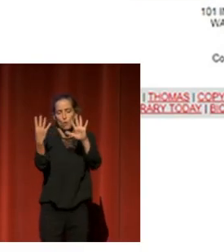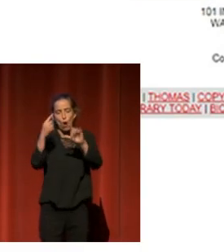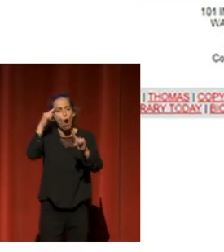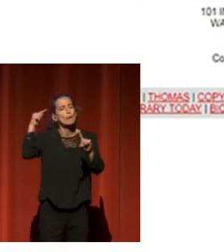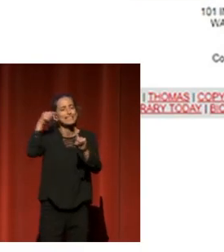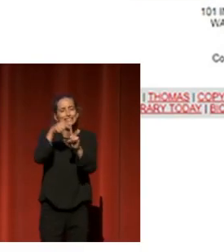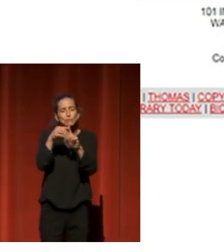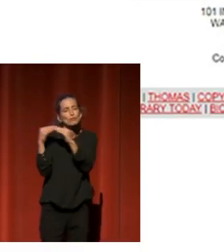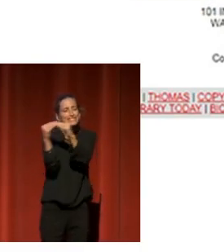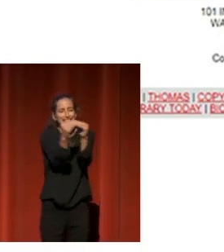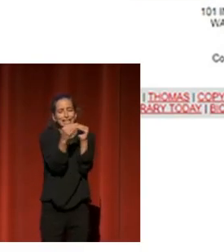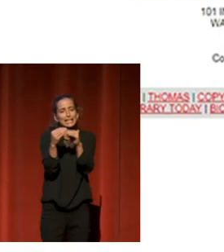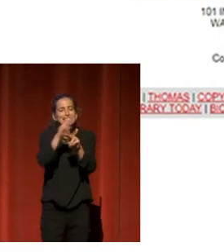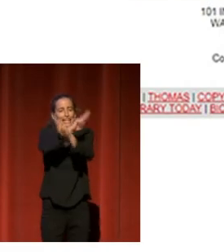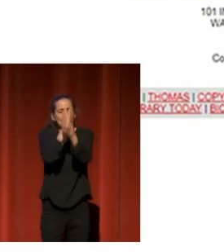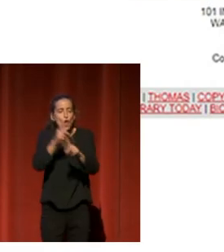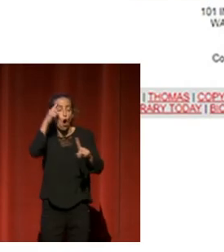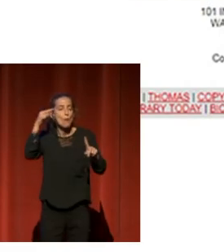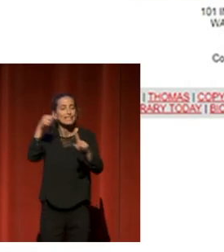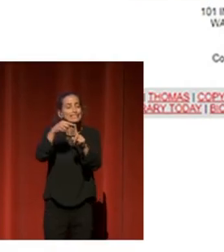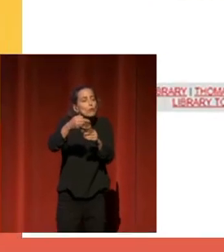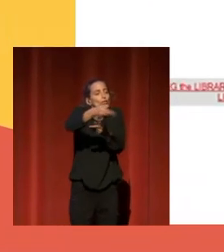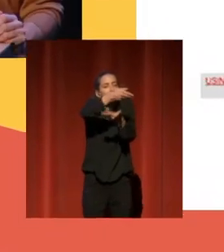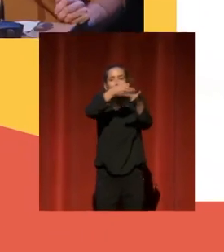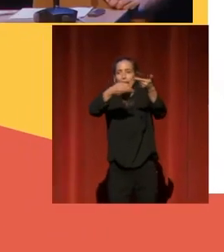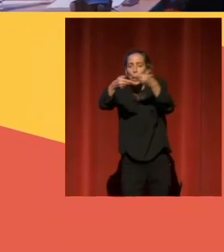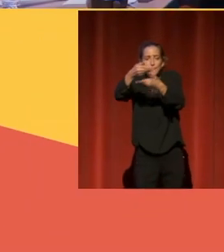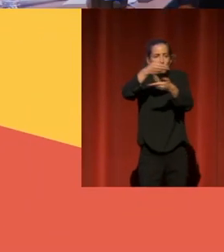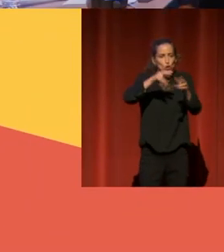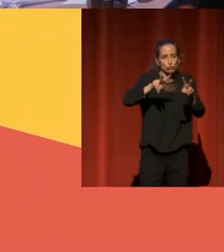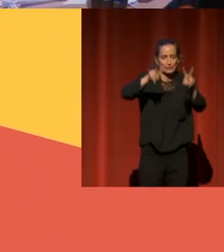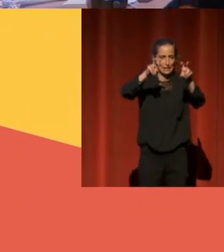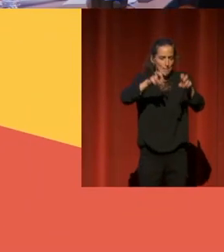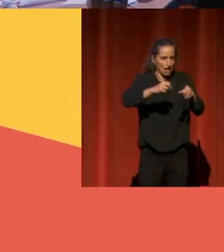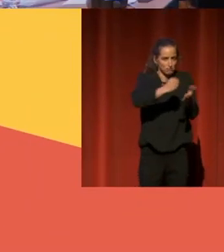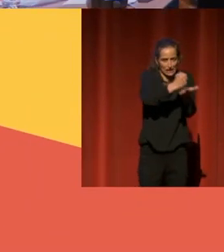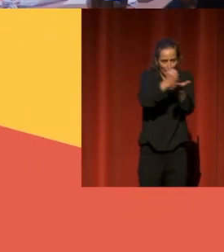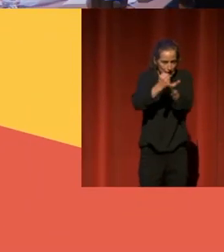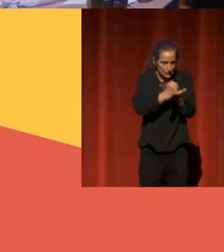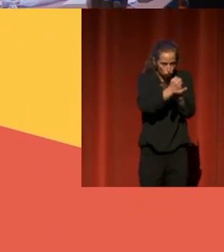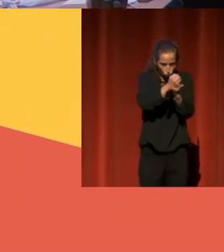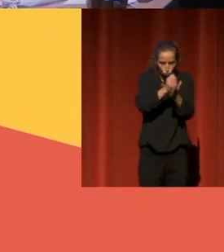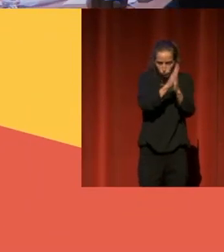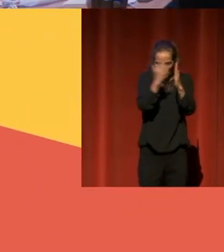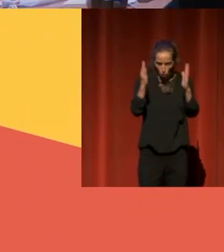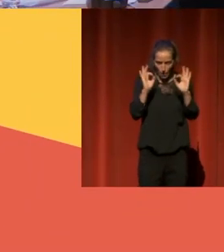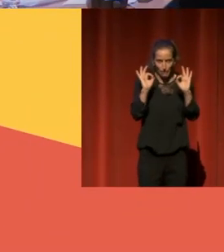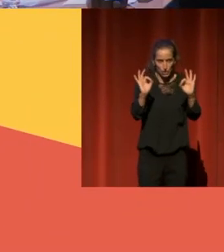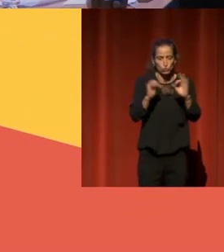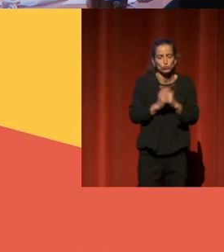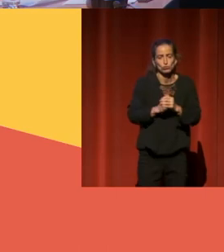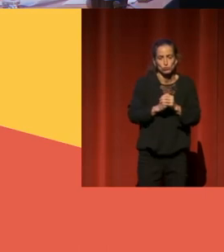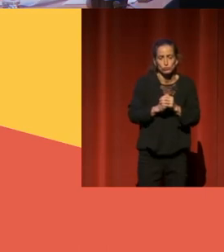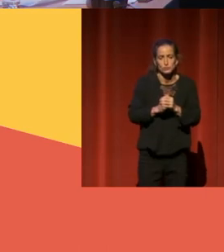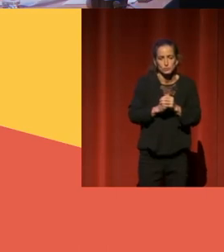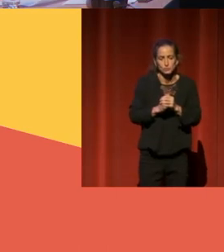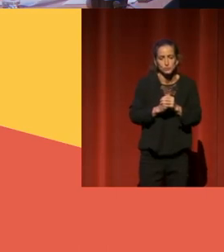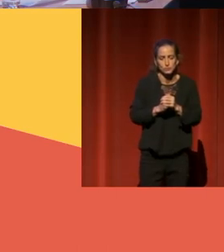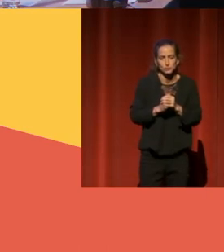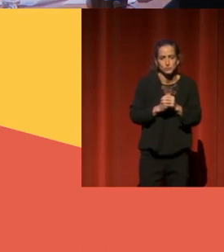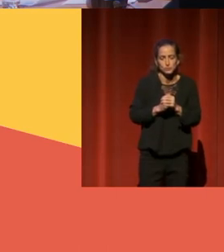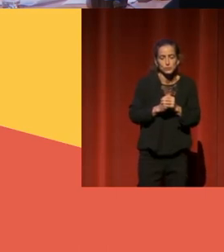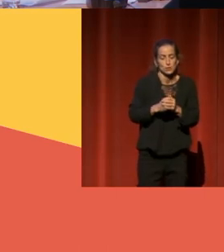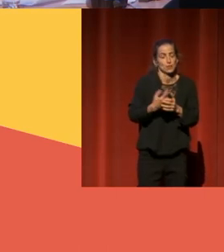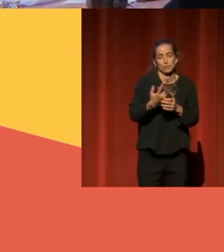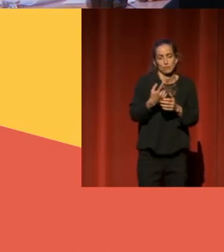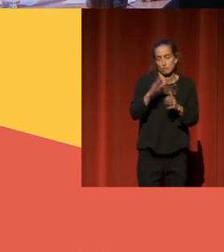estándar internacional, perdón, para el intercambio de registros bibliográficos. En las bibliotecas ya veníamos trabajando durante la mayor parte